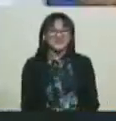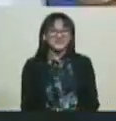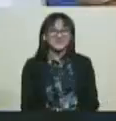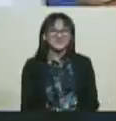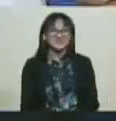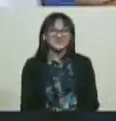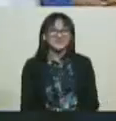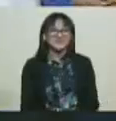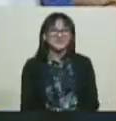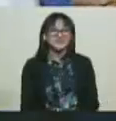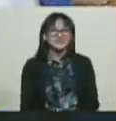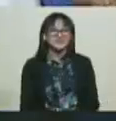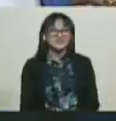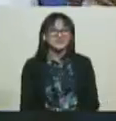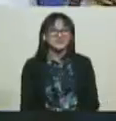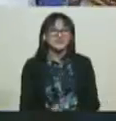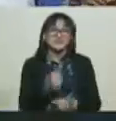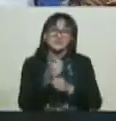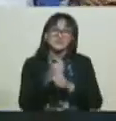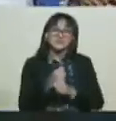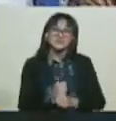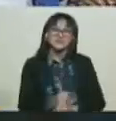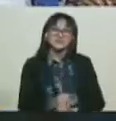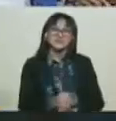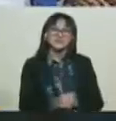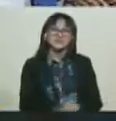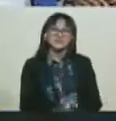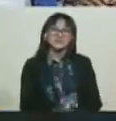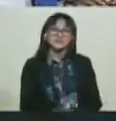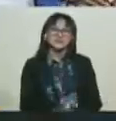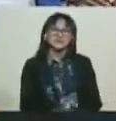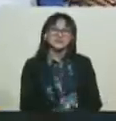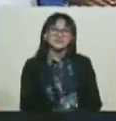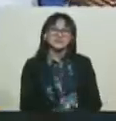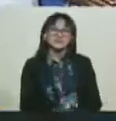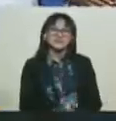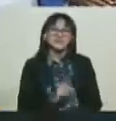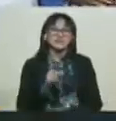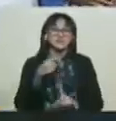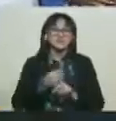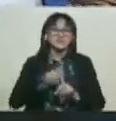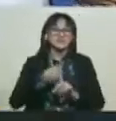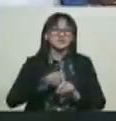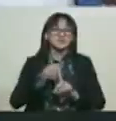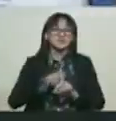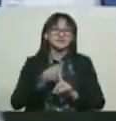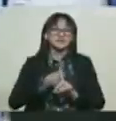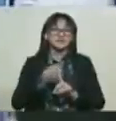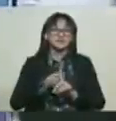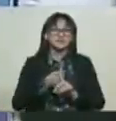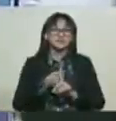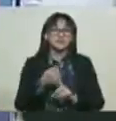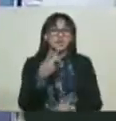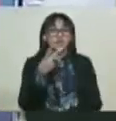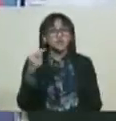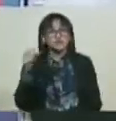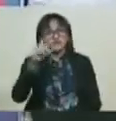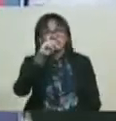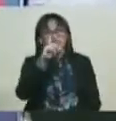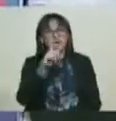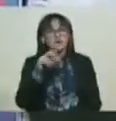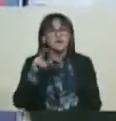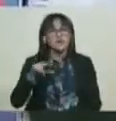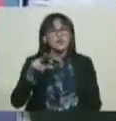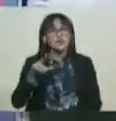esperemos mamita veremos hay que luchar aquí pasaron 200 años y